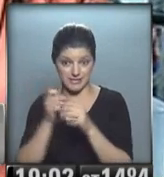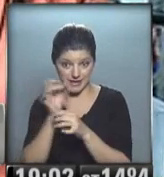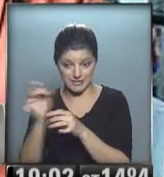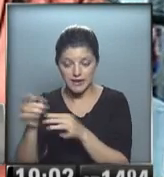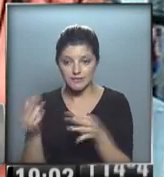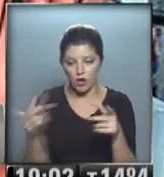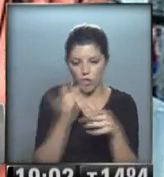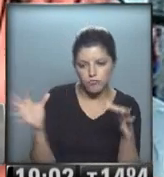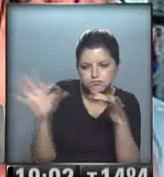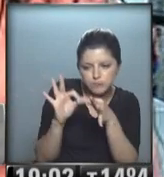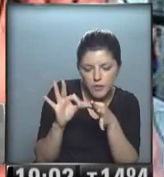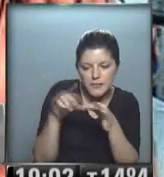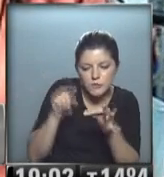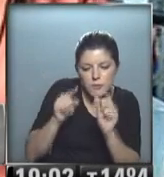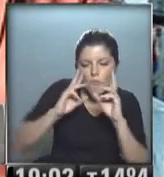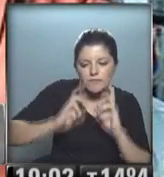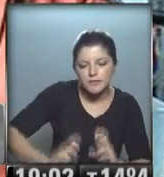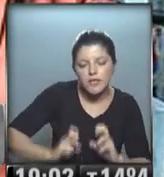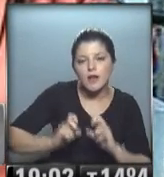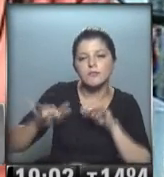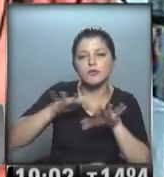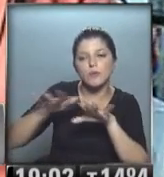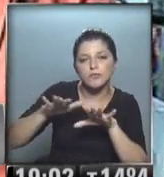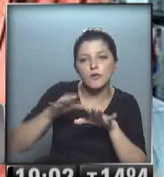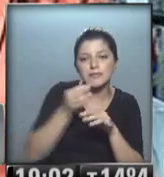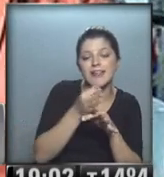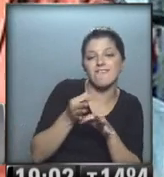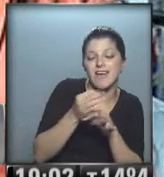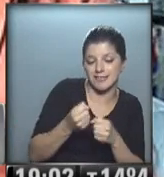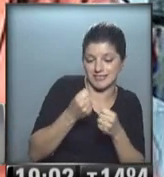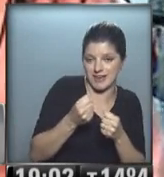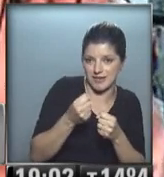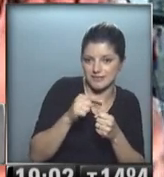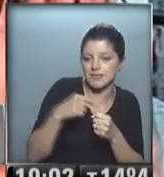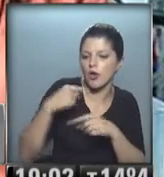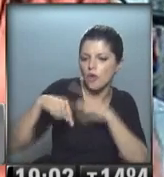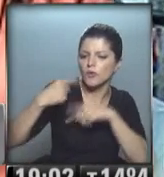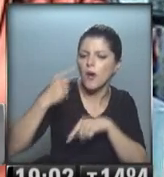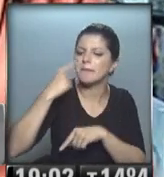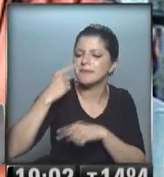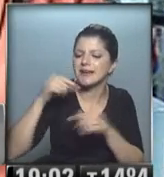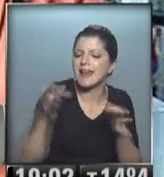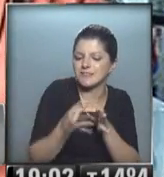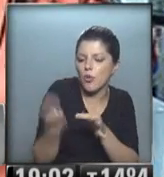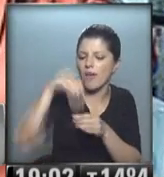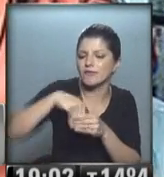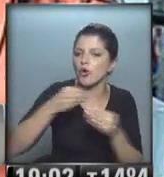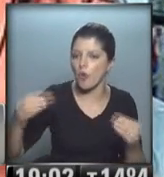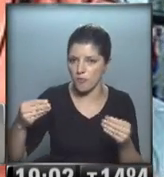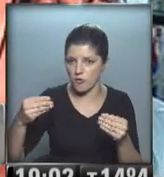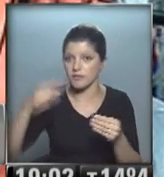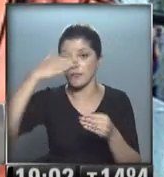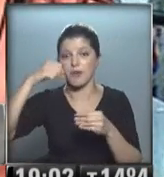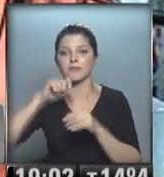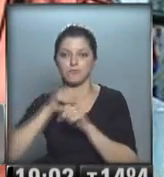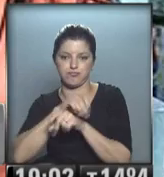entender un poco más los mecanismos que utiliza la bacteria para sobrevivir en la célula y así replicarse y producir la infección.